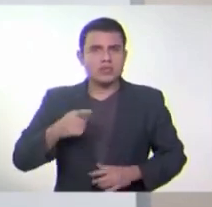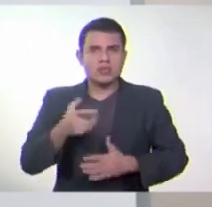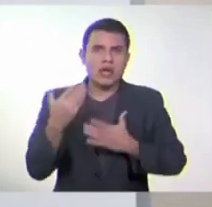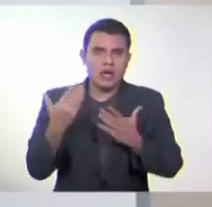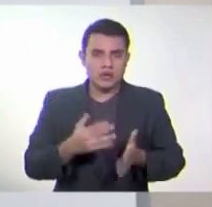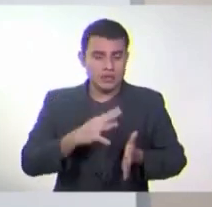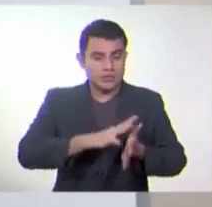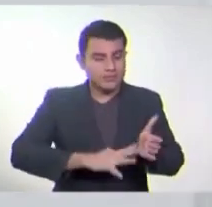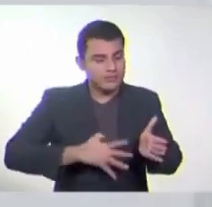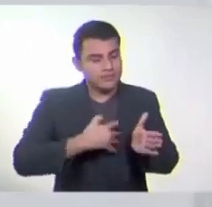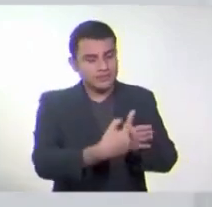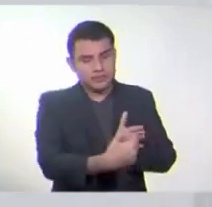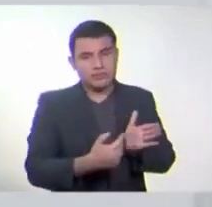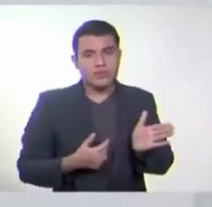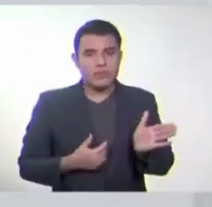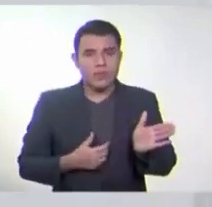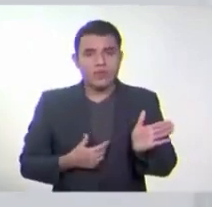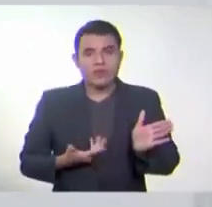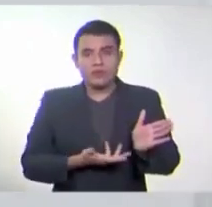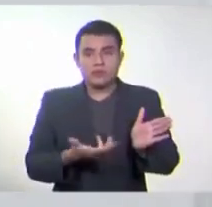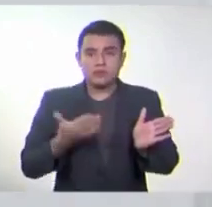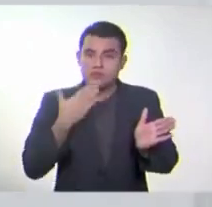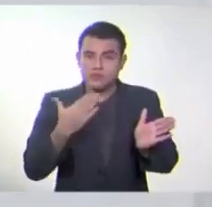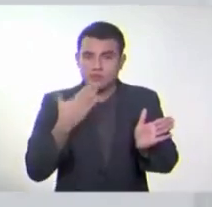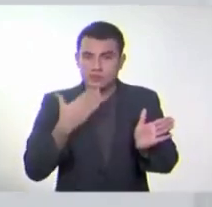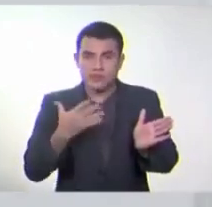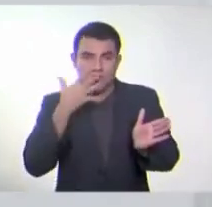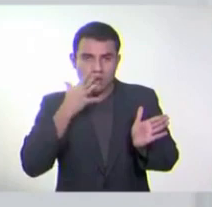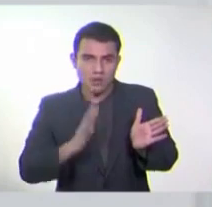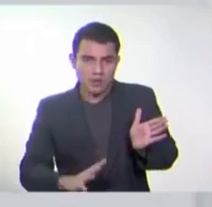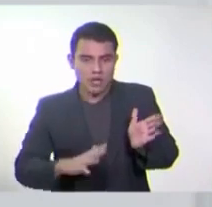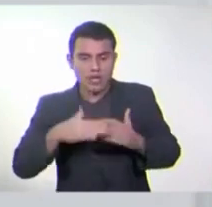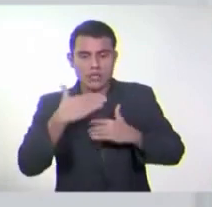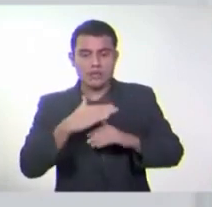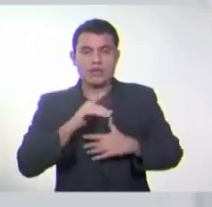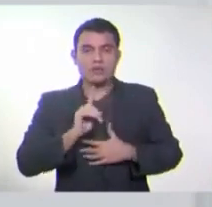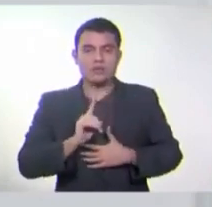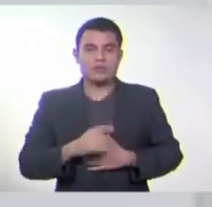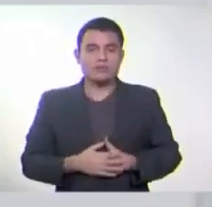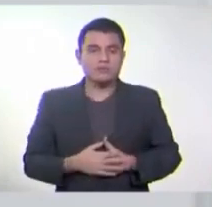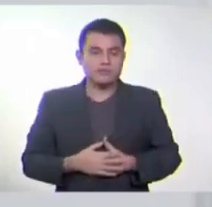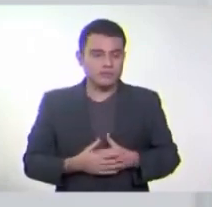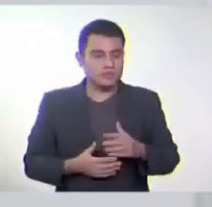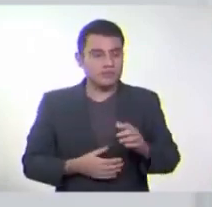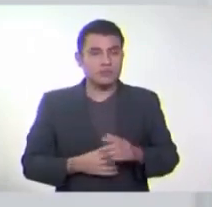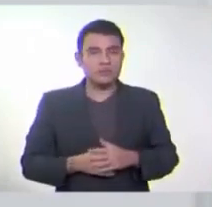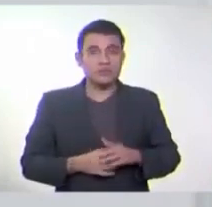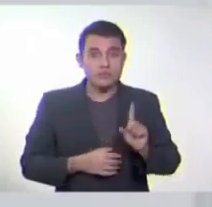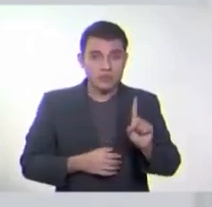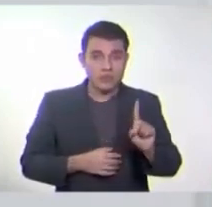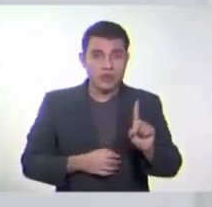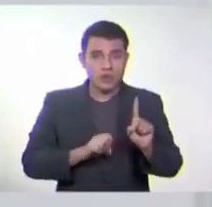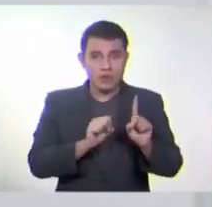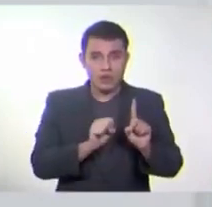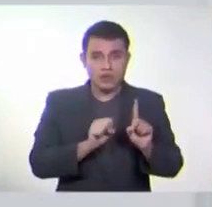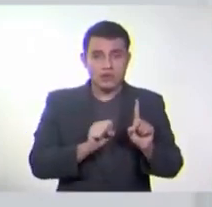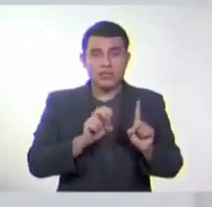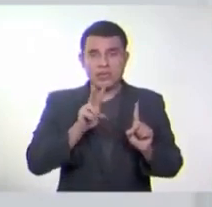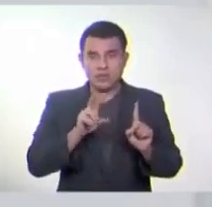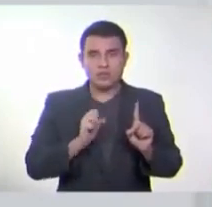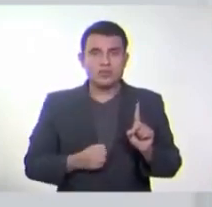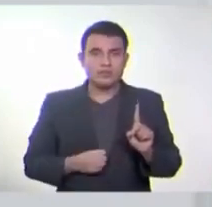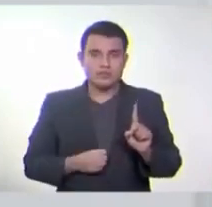periódica. Decimos que en el nivel 1 tiene su capacidad máxima de 2